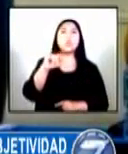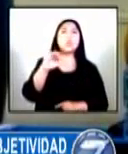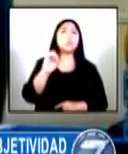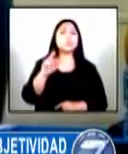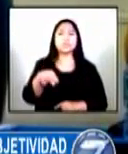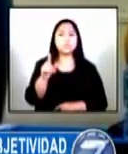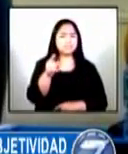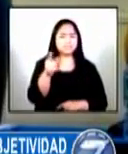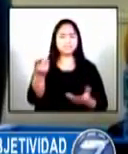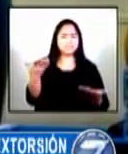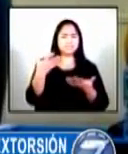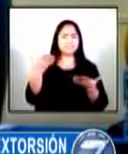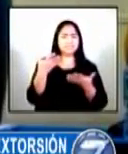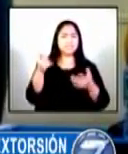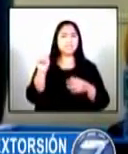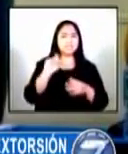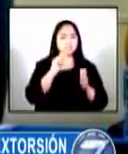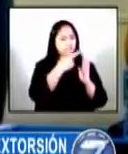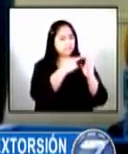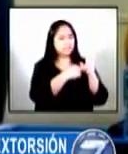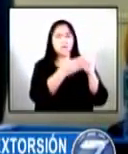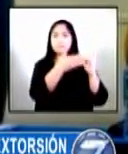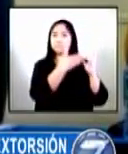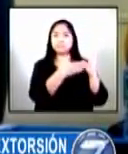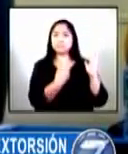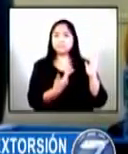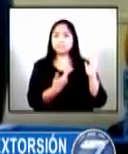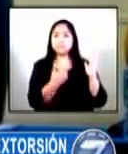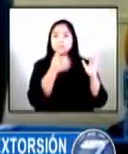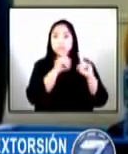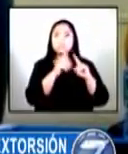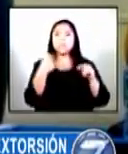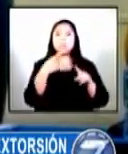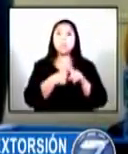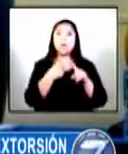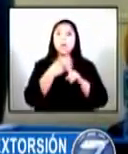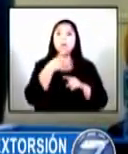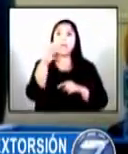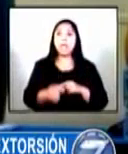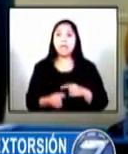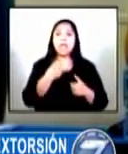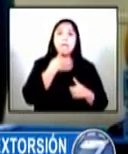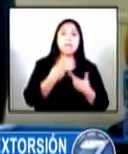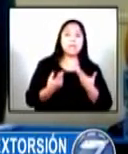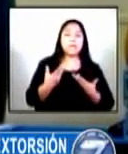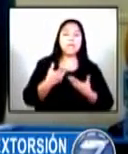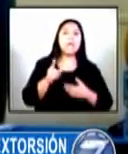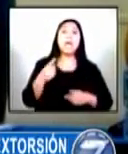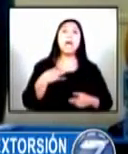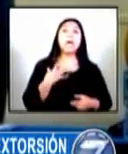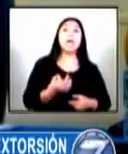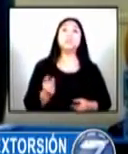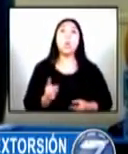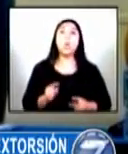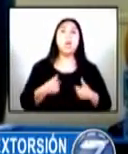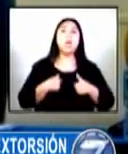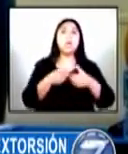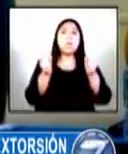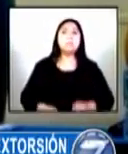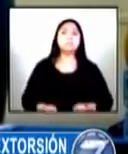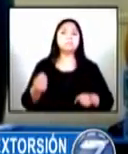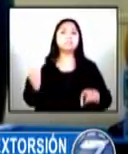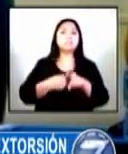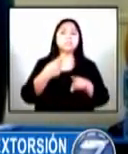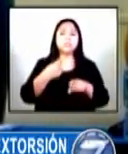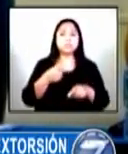la que está reglamentado. Cuando le condicionan a uno el decirle, si no me invita, lo voy a castigar, y ahí está